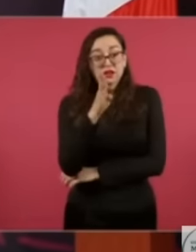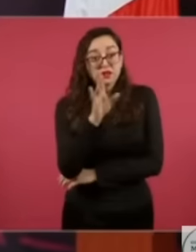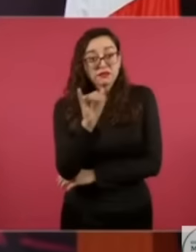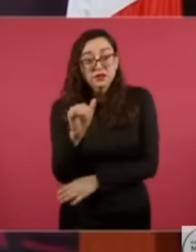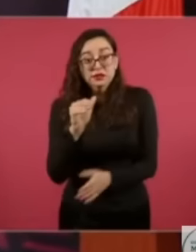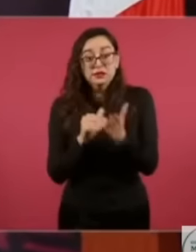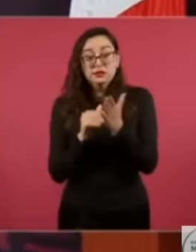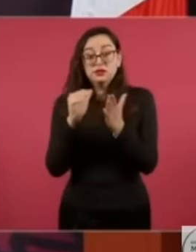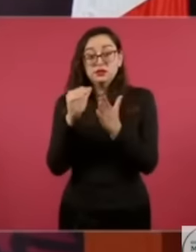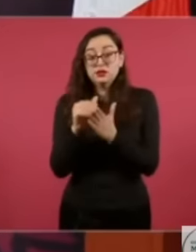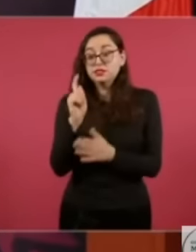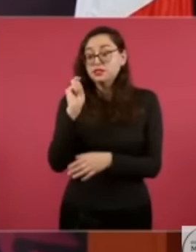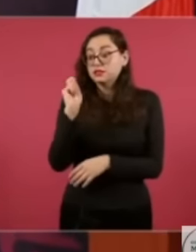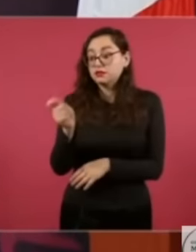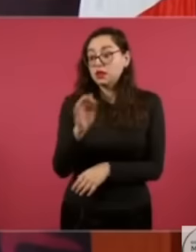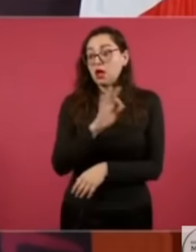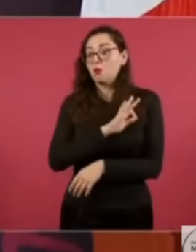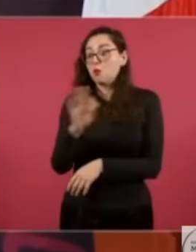sin deuda.